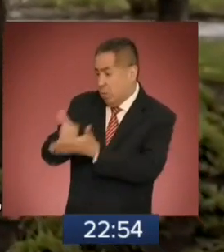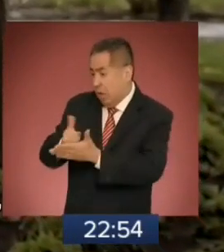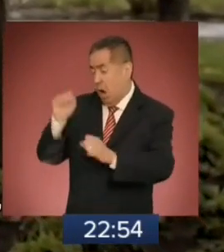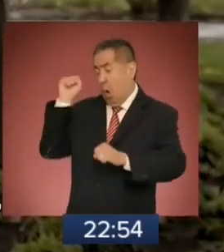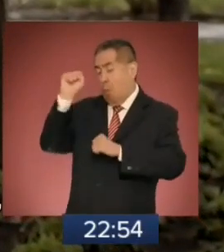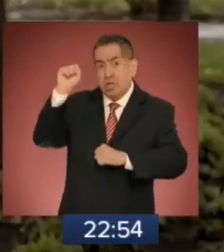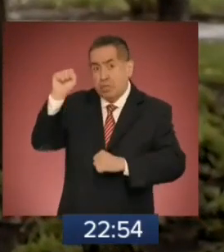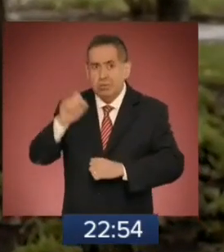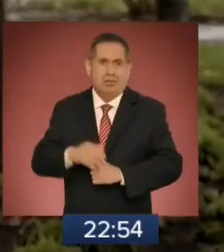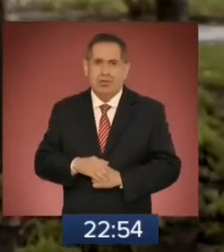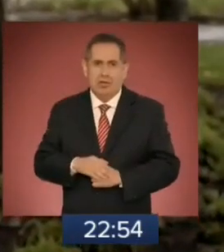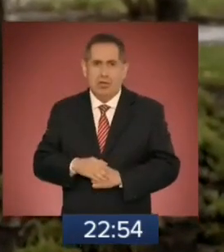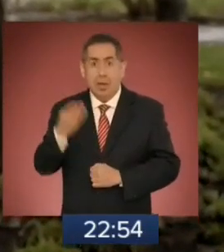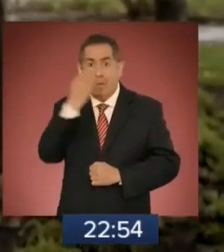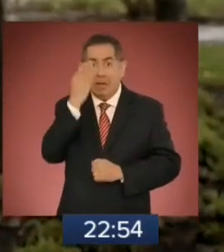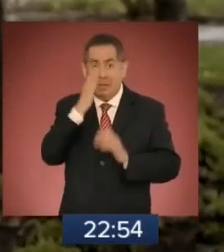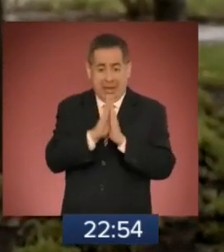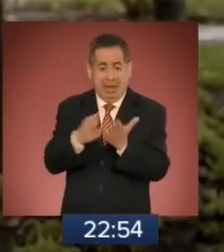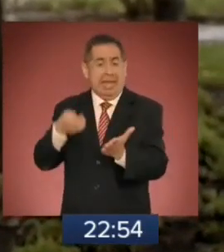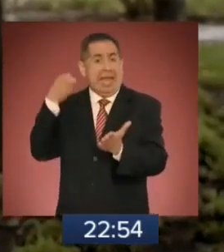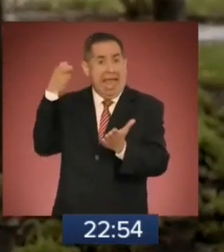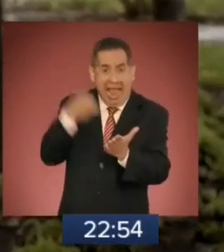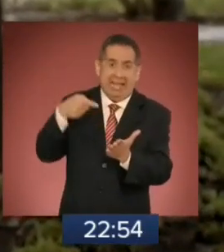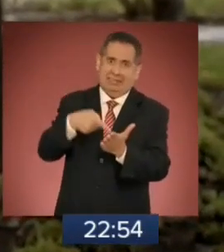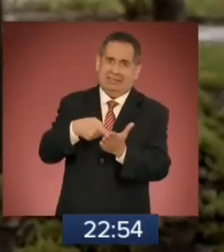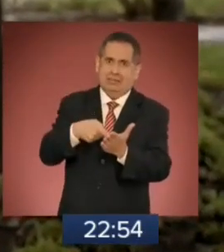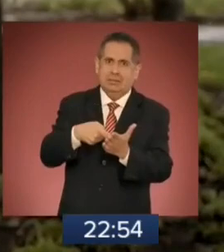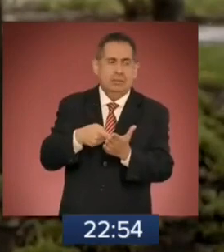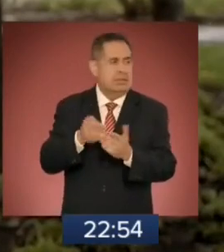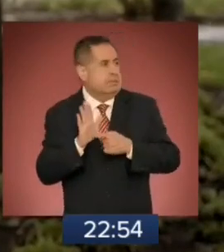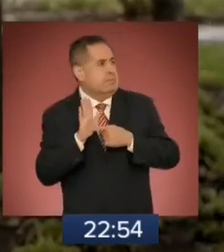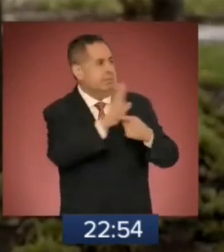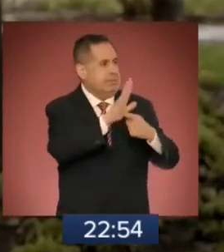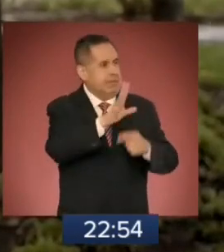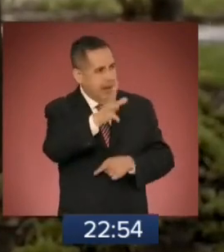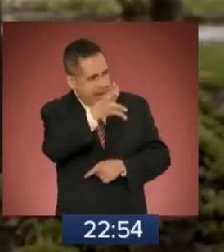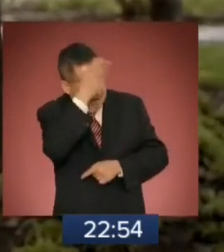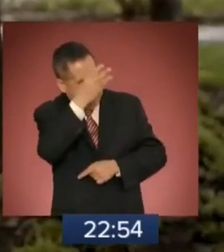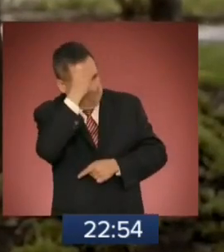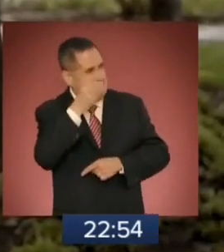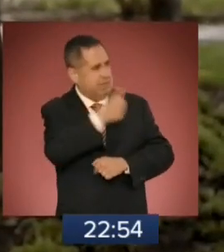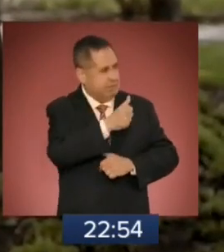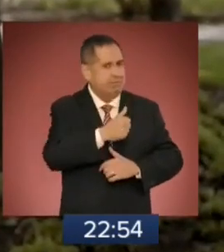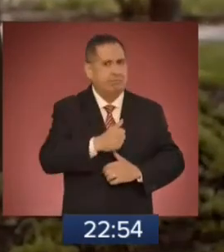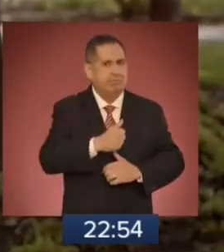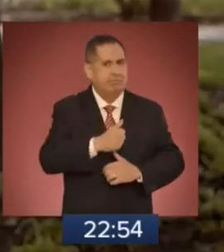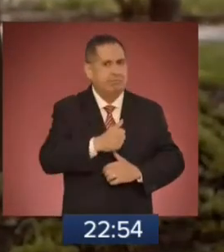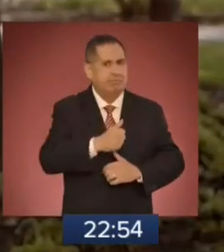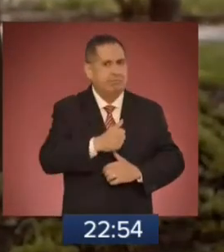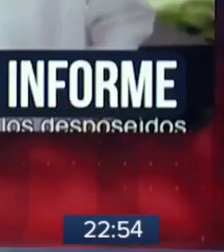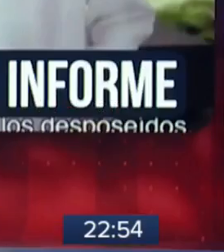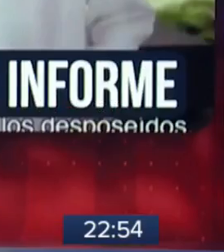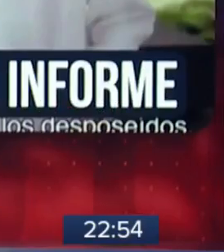comunismo, es el centro del Evangelio. Es para decirles tengan para que aprendan.